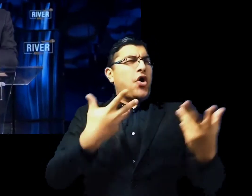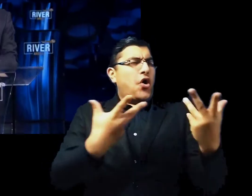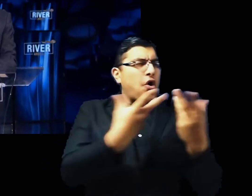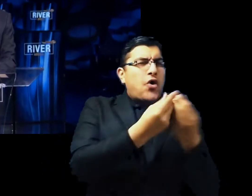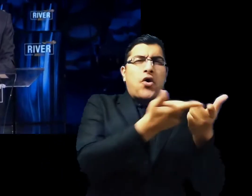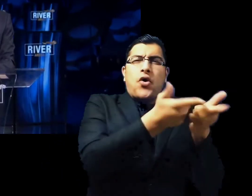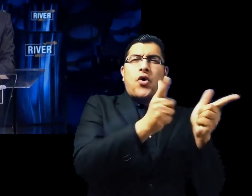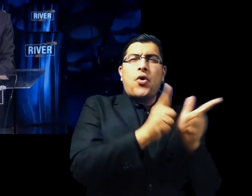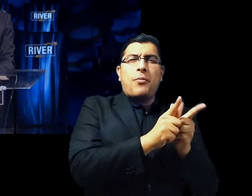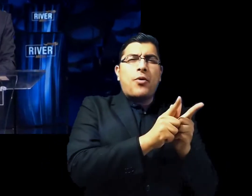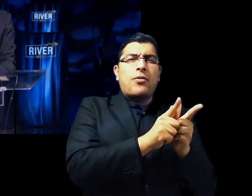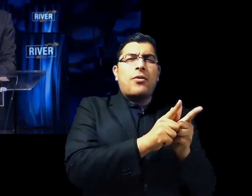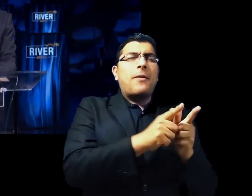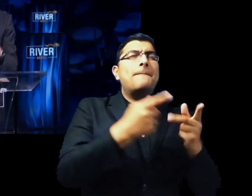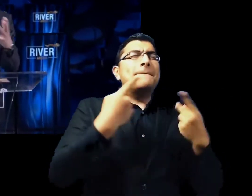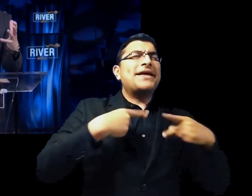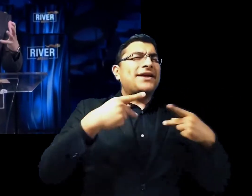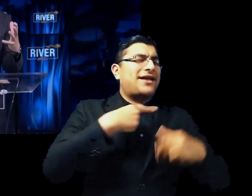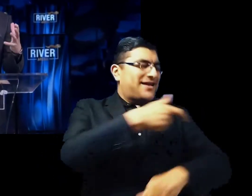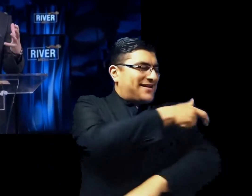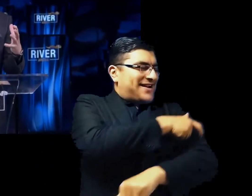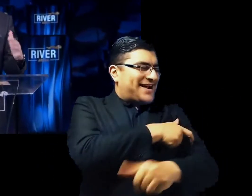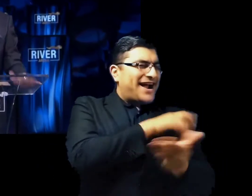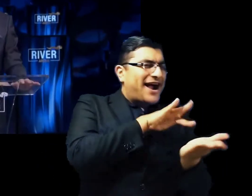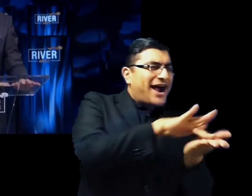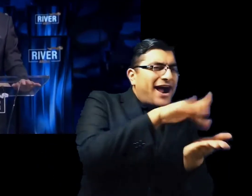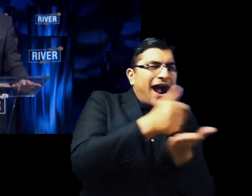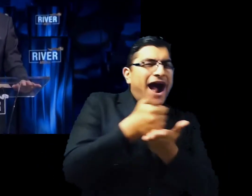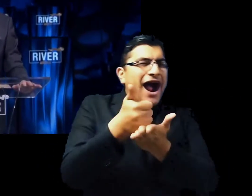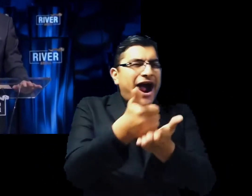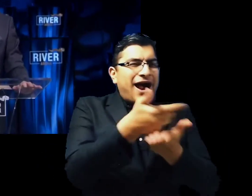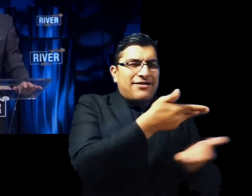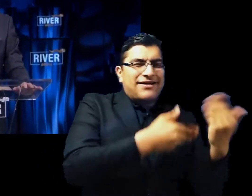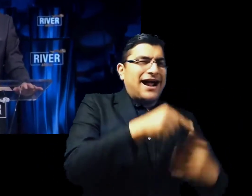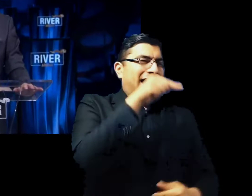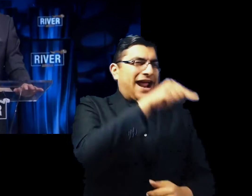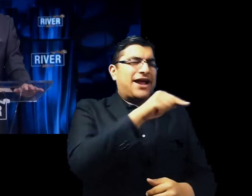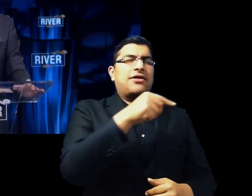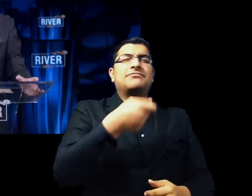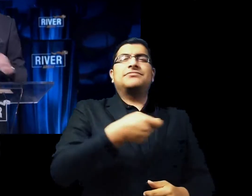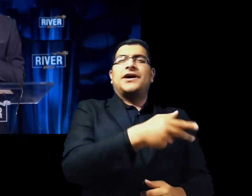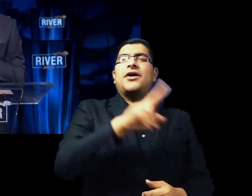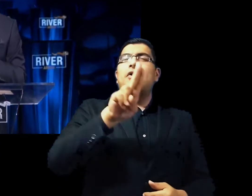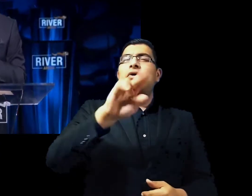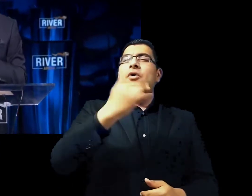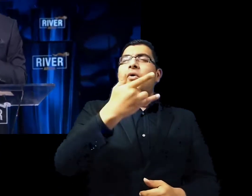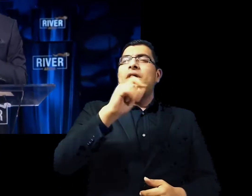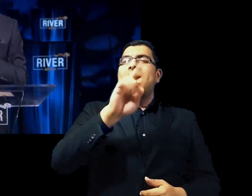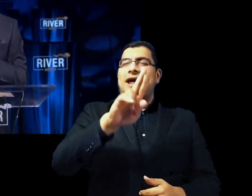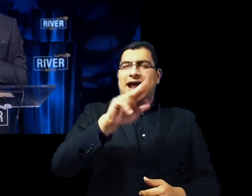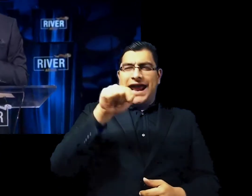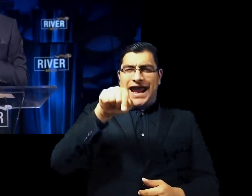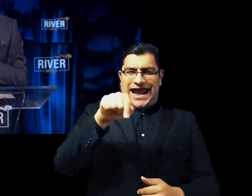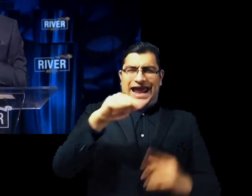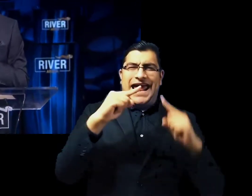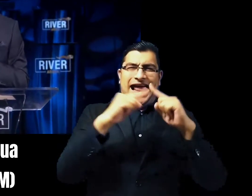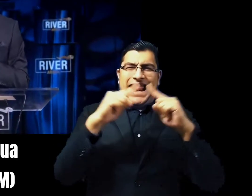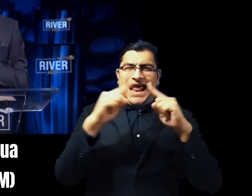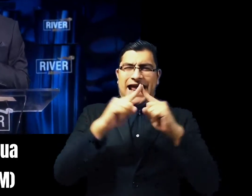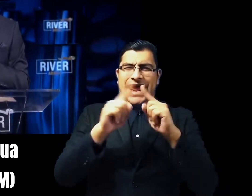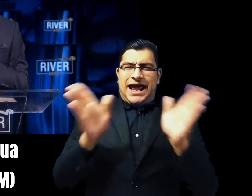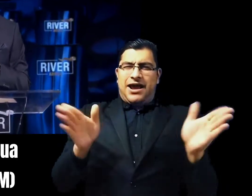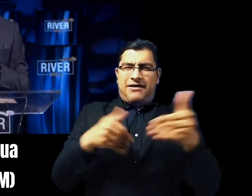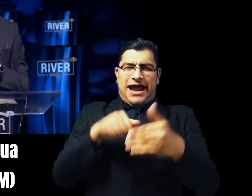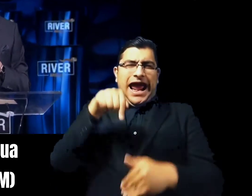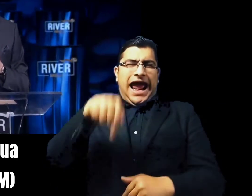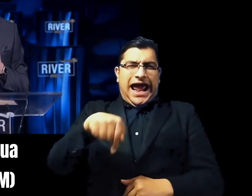ayudar junto a los sugieres. Era una iglesia pequeña en el Gran Buenos Aires y a mí me tocaba asistir a los